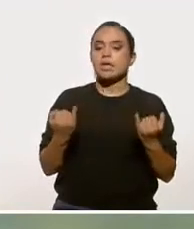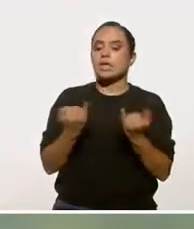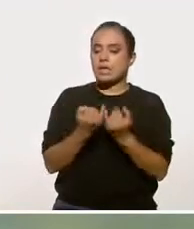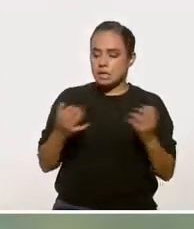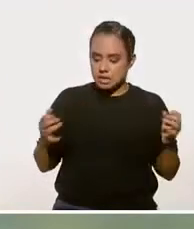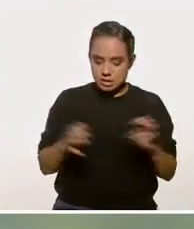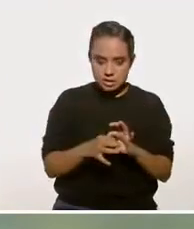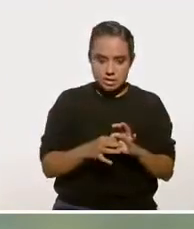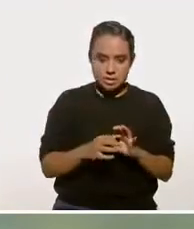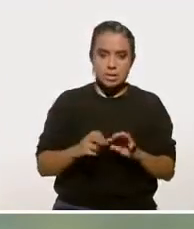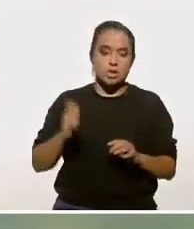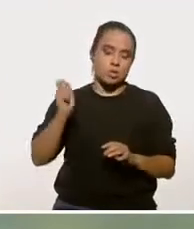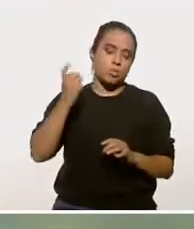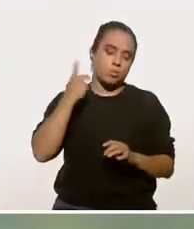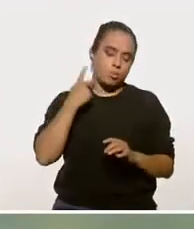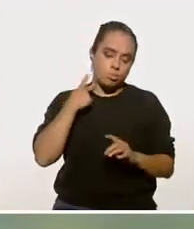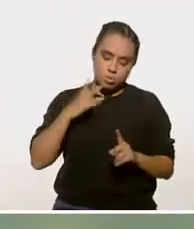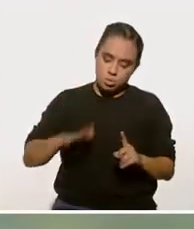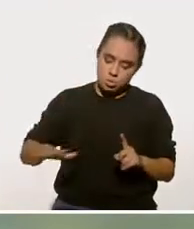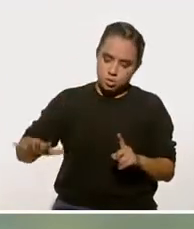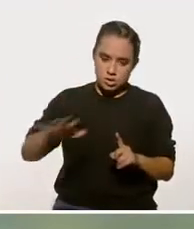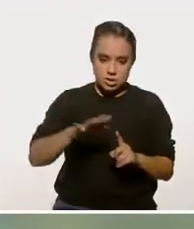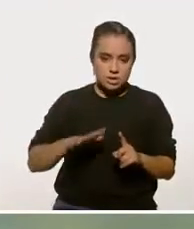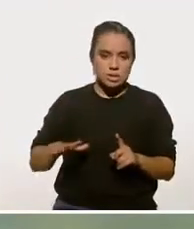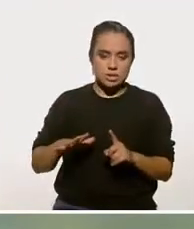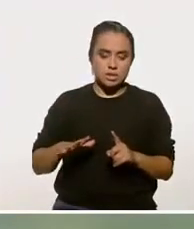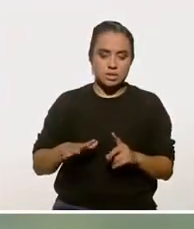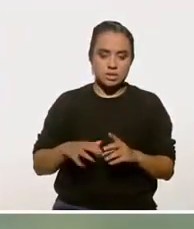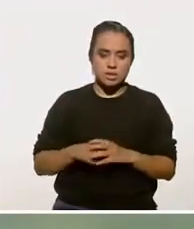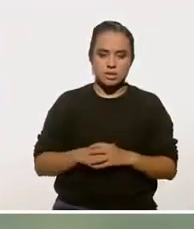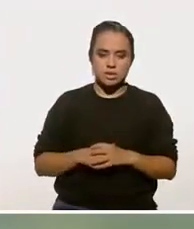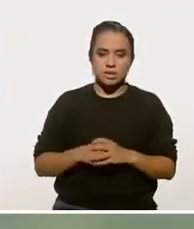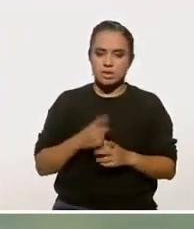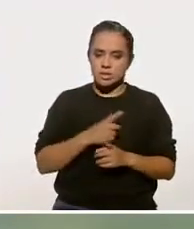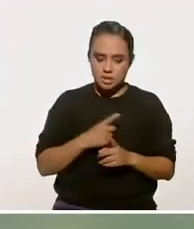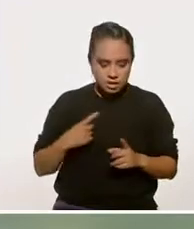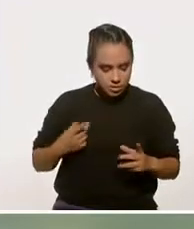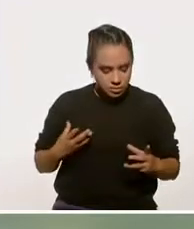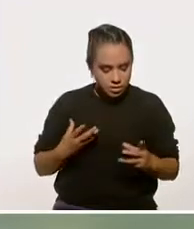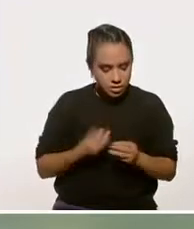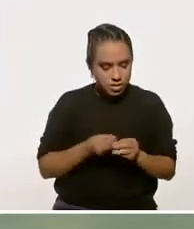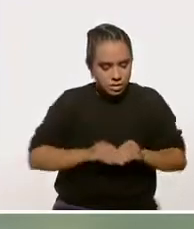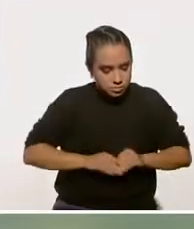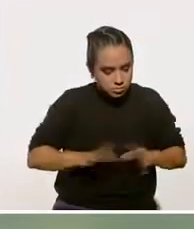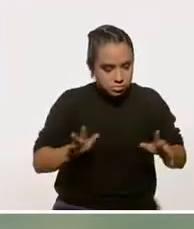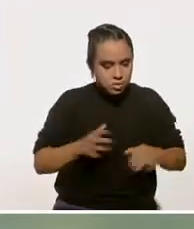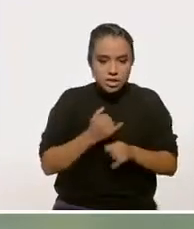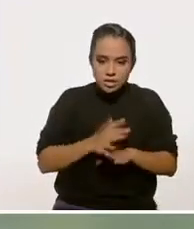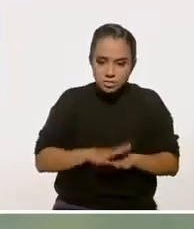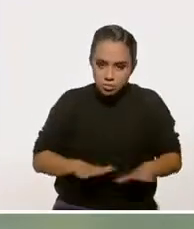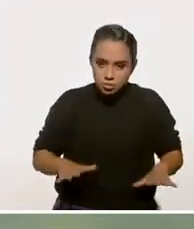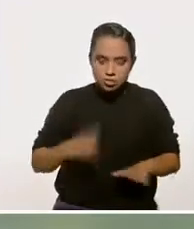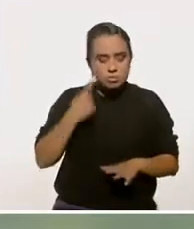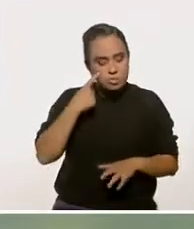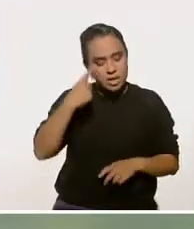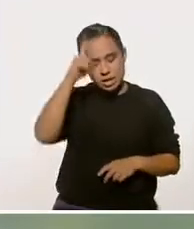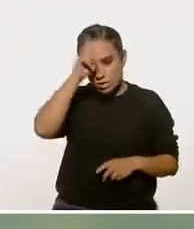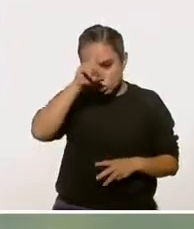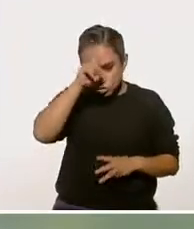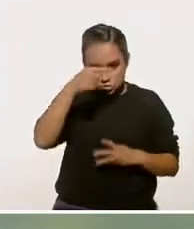acompañado de políticas públicas que acompañen a través de información, brindando